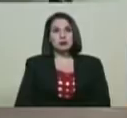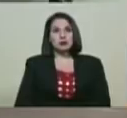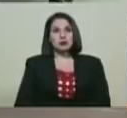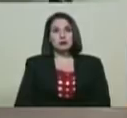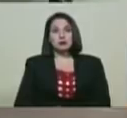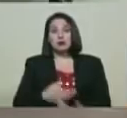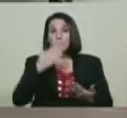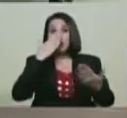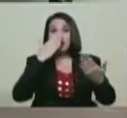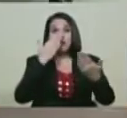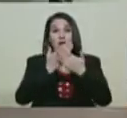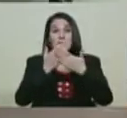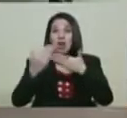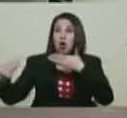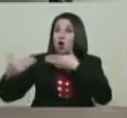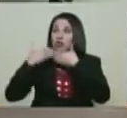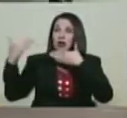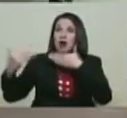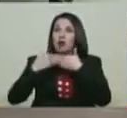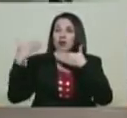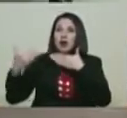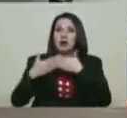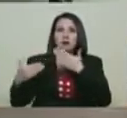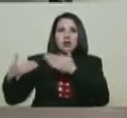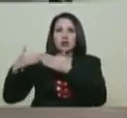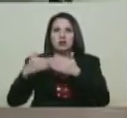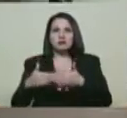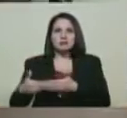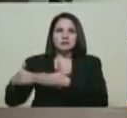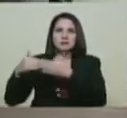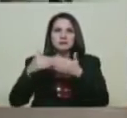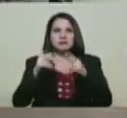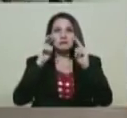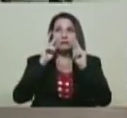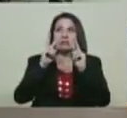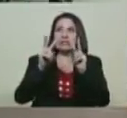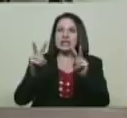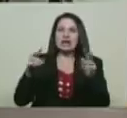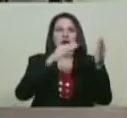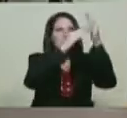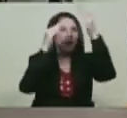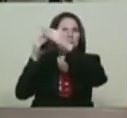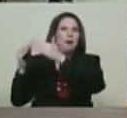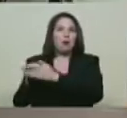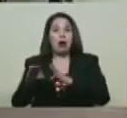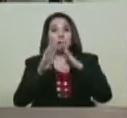frente a las agresiones del imperialismo norteamericano. Y vemos cómo agrede el mundo entero.